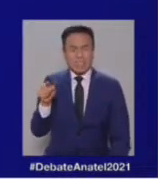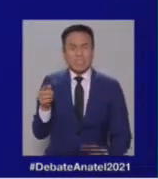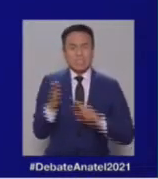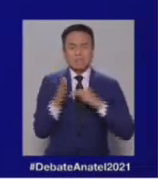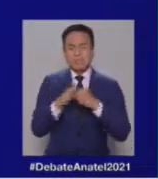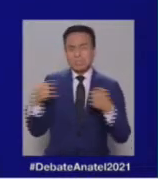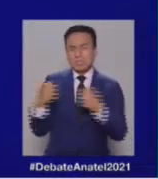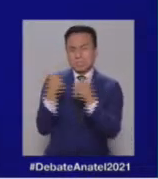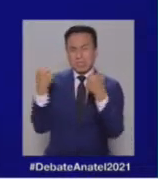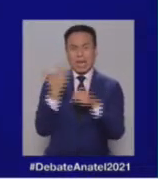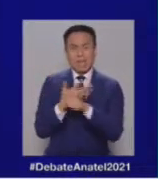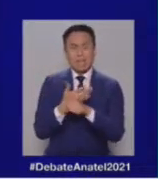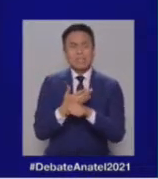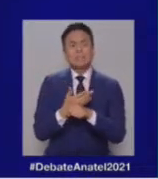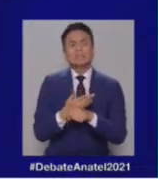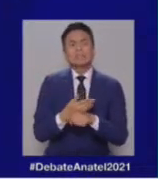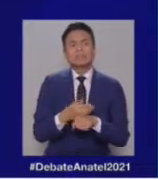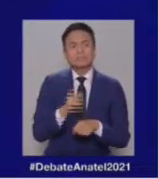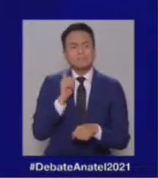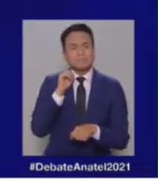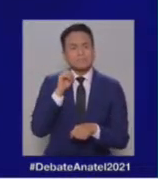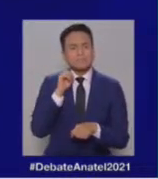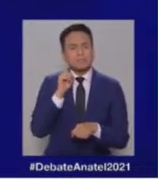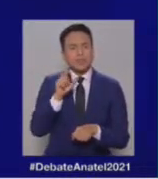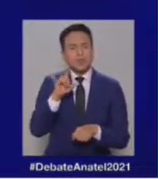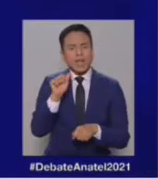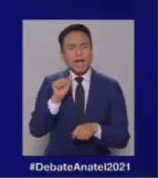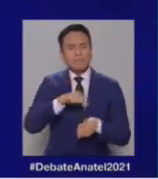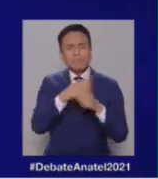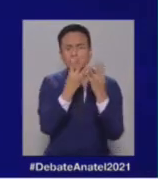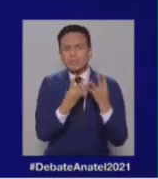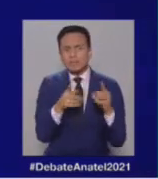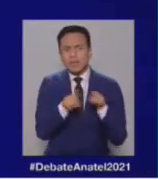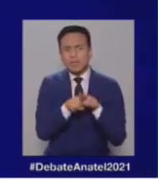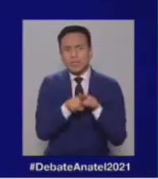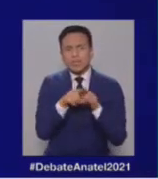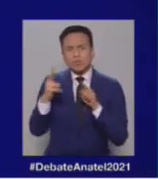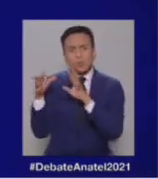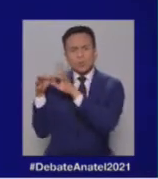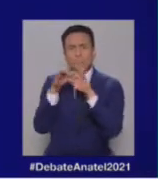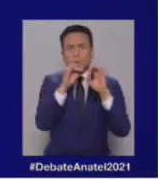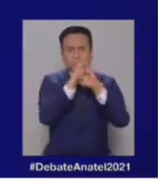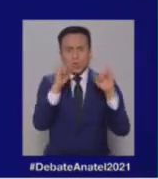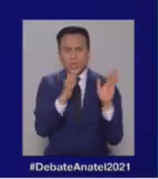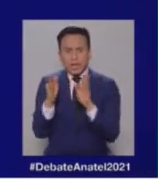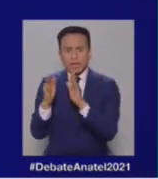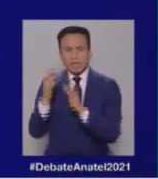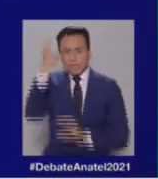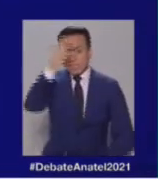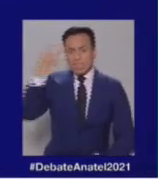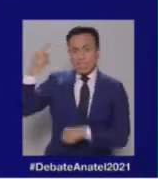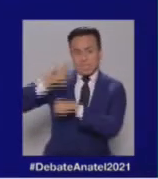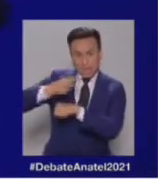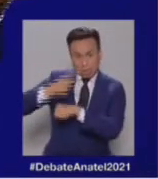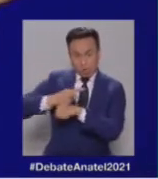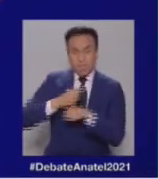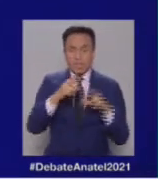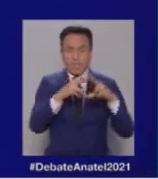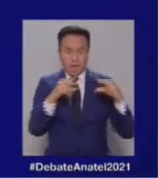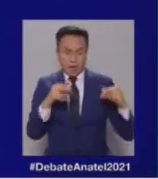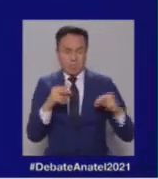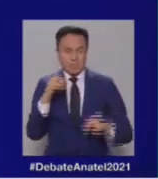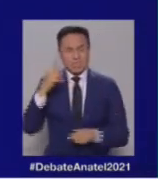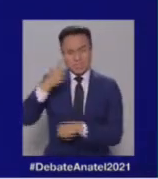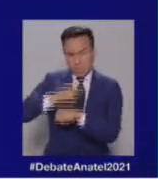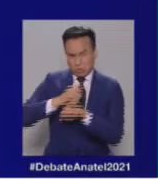quiero ser muy claro en que yo estoy totalmente disponible a toda investigación, ya sea judicial o mediante los protocolos que han establecido nuestras compañeras feministas,